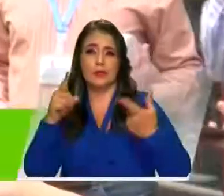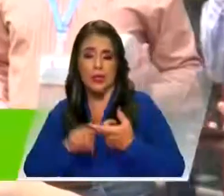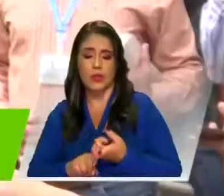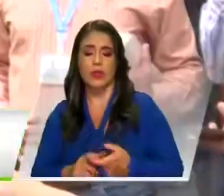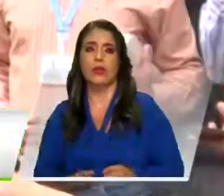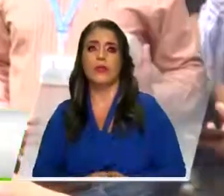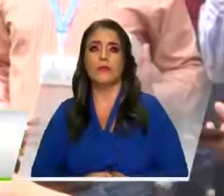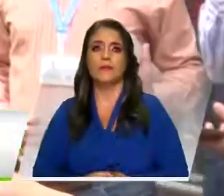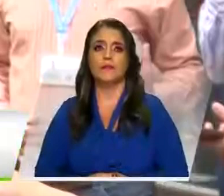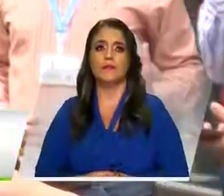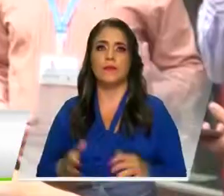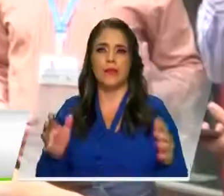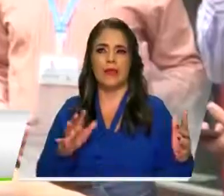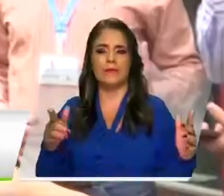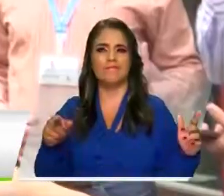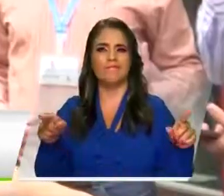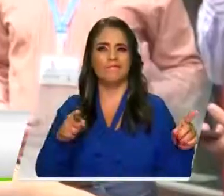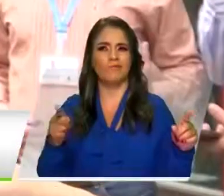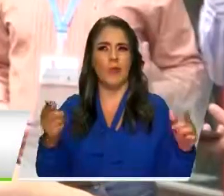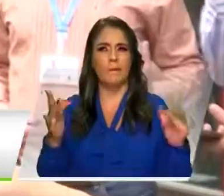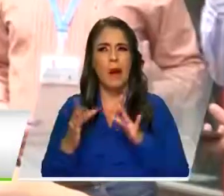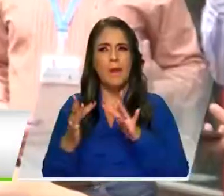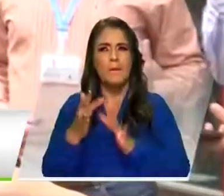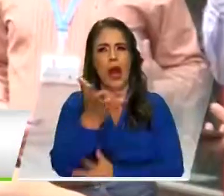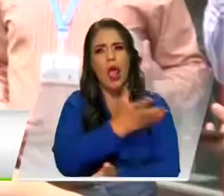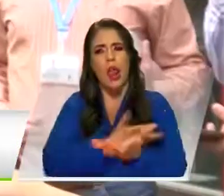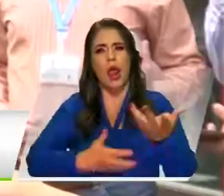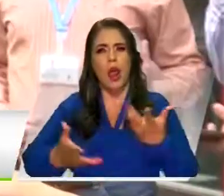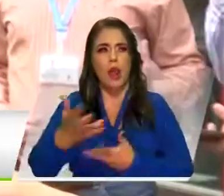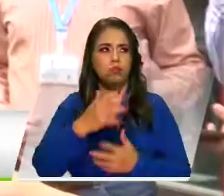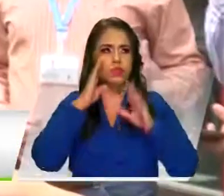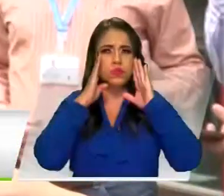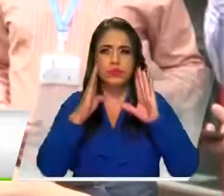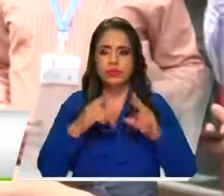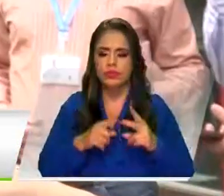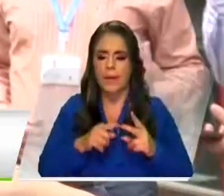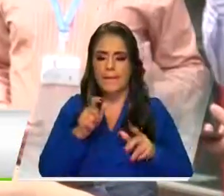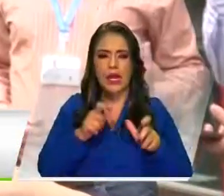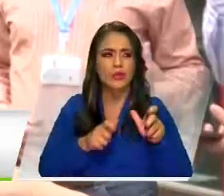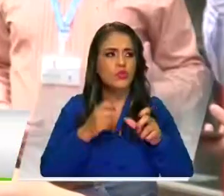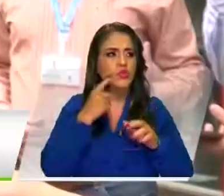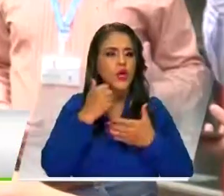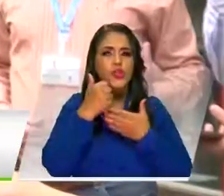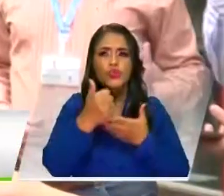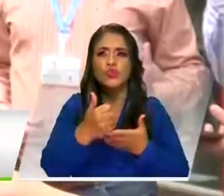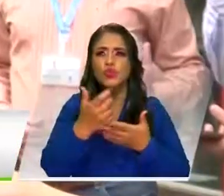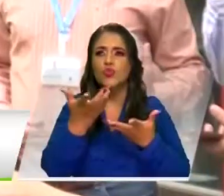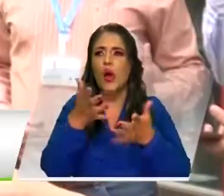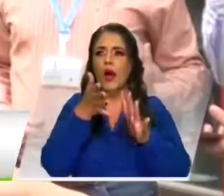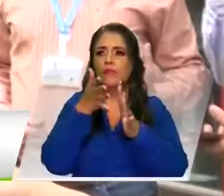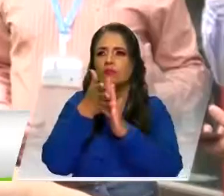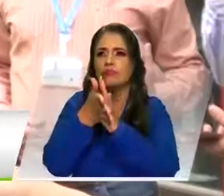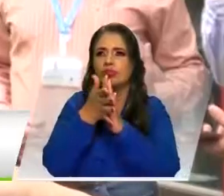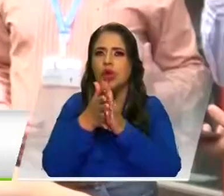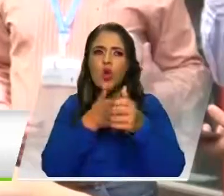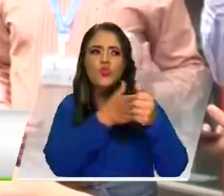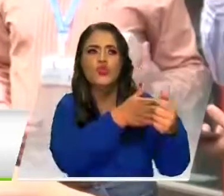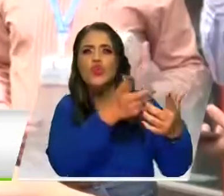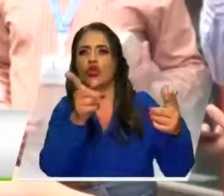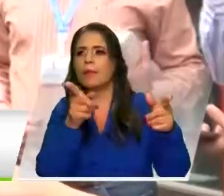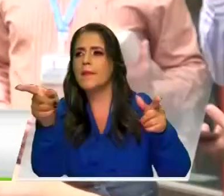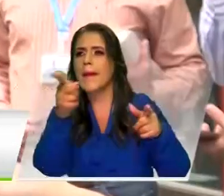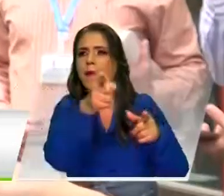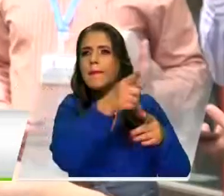es el inglés y esto nos permite una mayor interacción para indicarle a las personas que deben acudir a